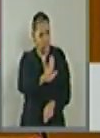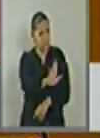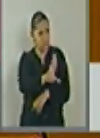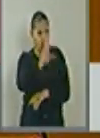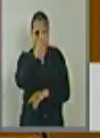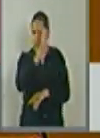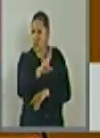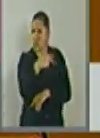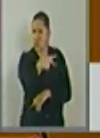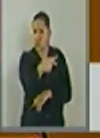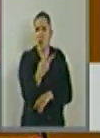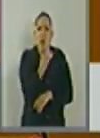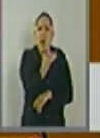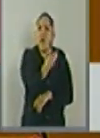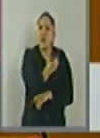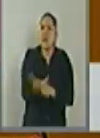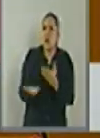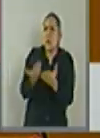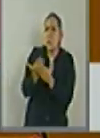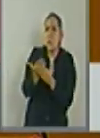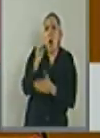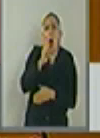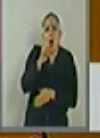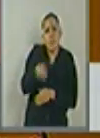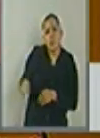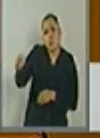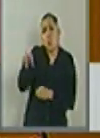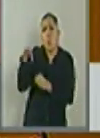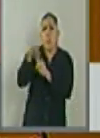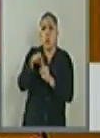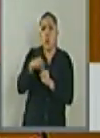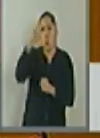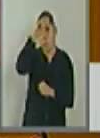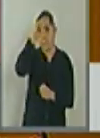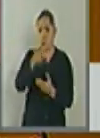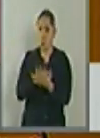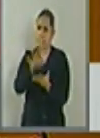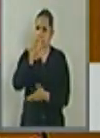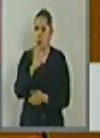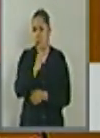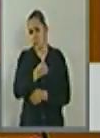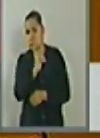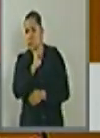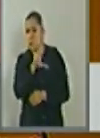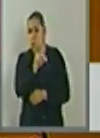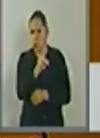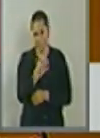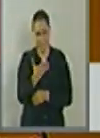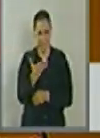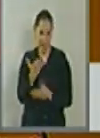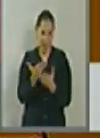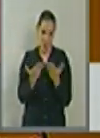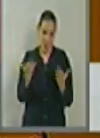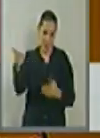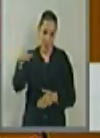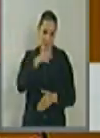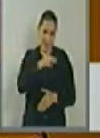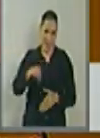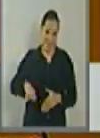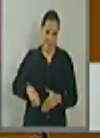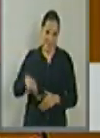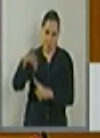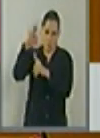ponerse a someterse a plebiscito o a referéndum ni nada de eso, como lo ha planteado el hoy